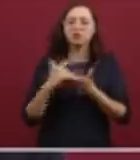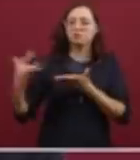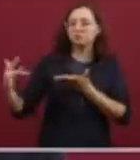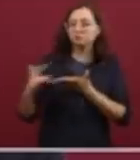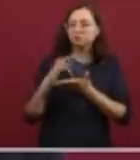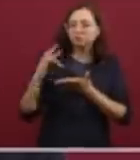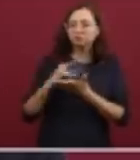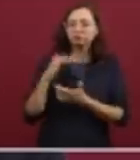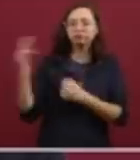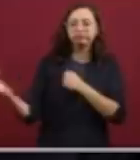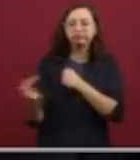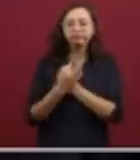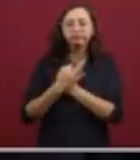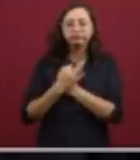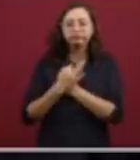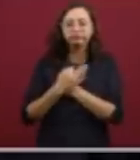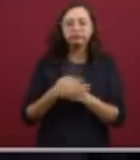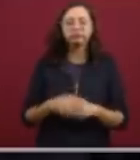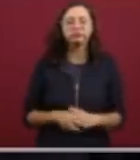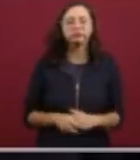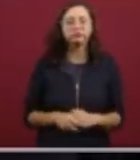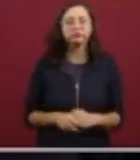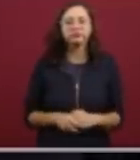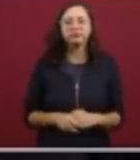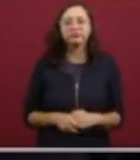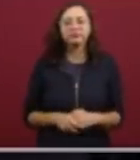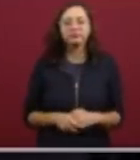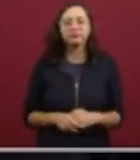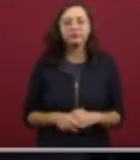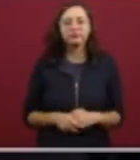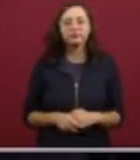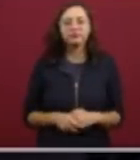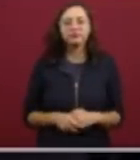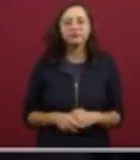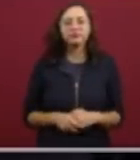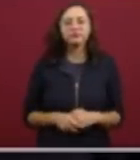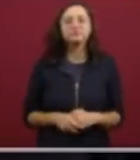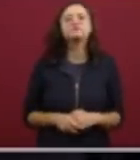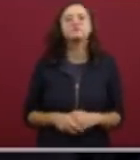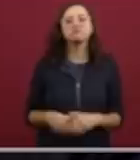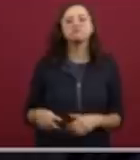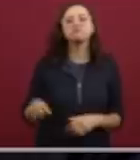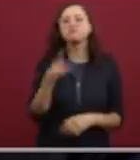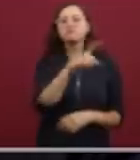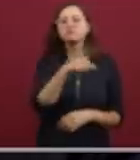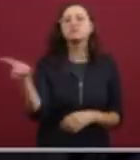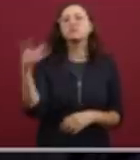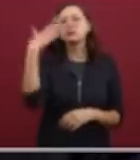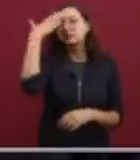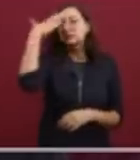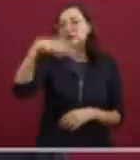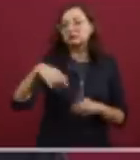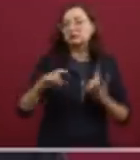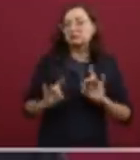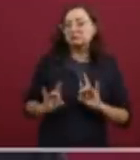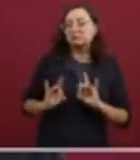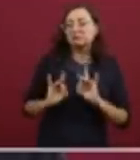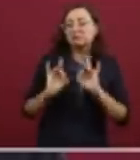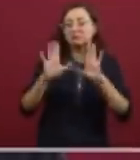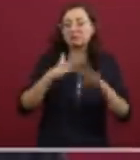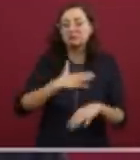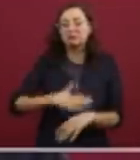respaldando. Y saben que no se van a cometer injusticias,